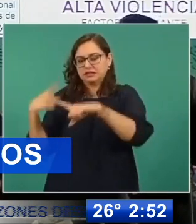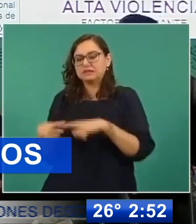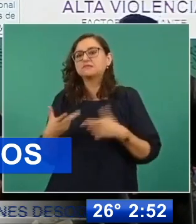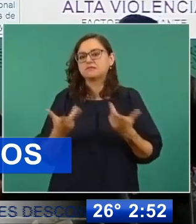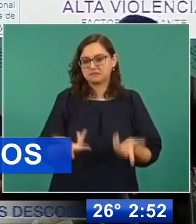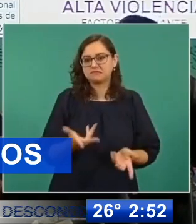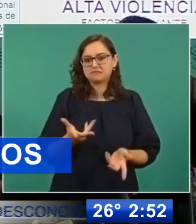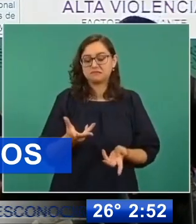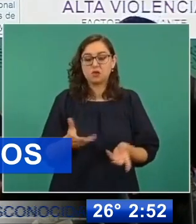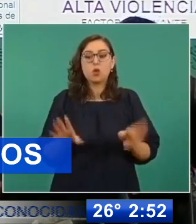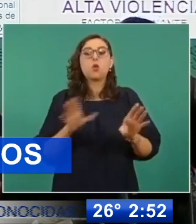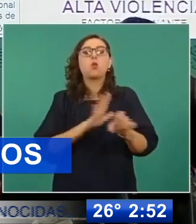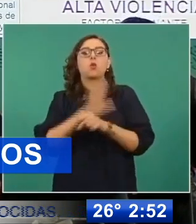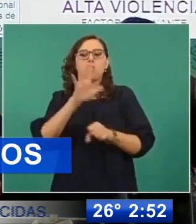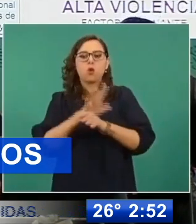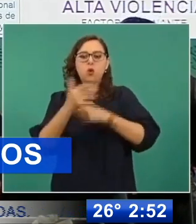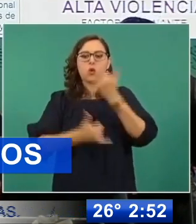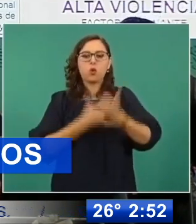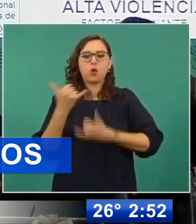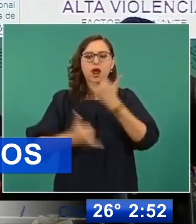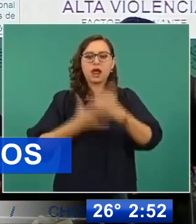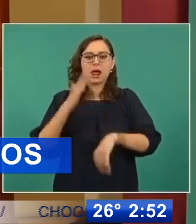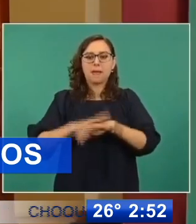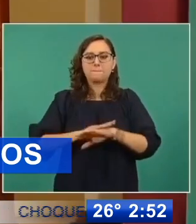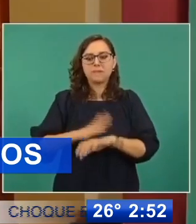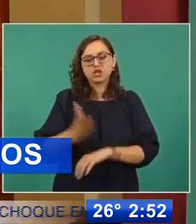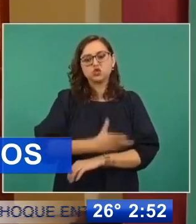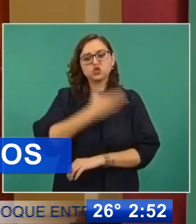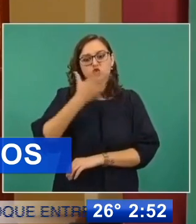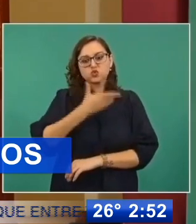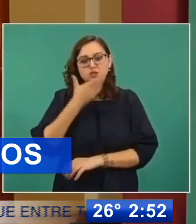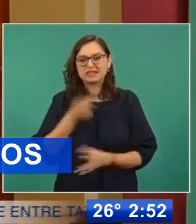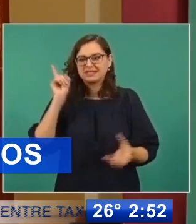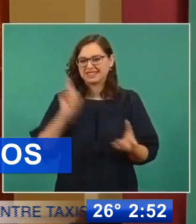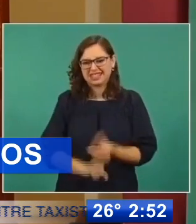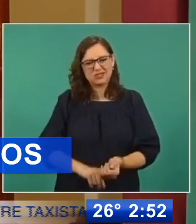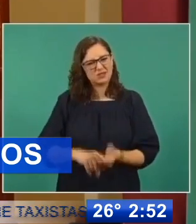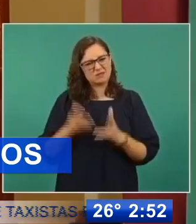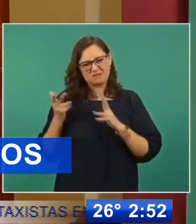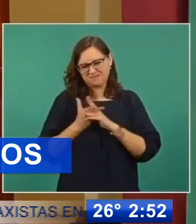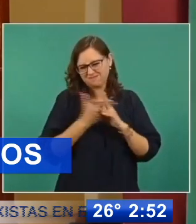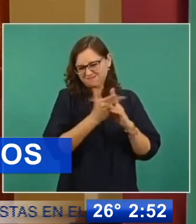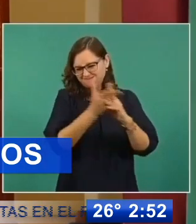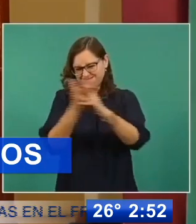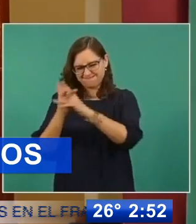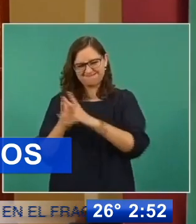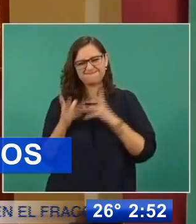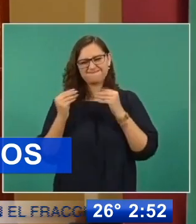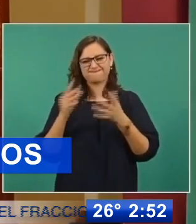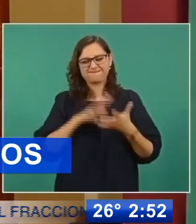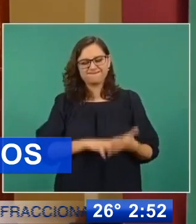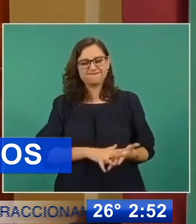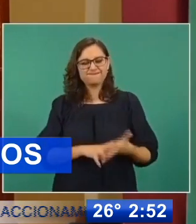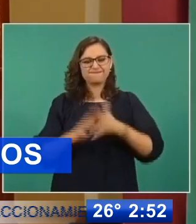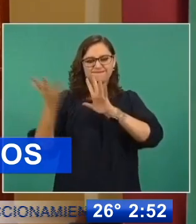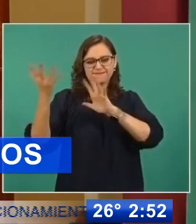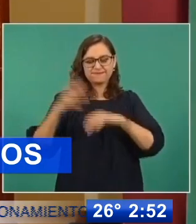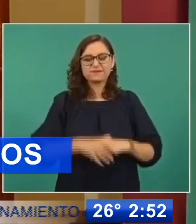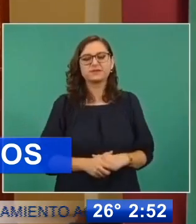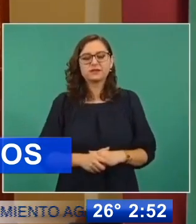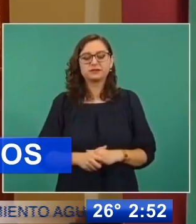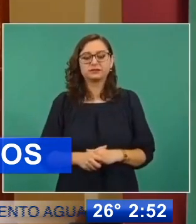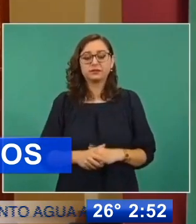Los juegos que utilizan son juegos con un alto contenido de violencia, como son Grand Theft Auto,